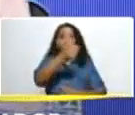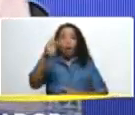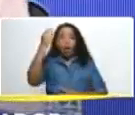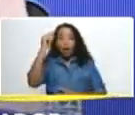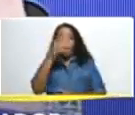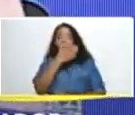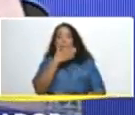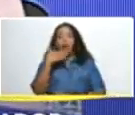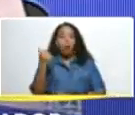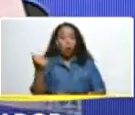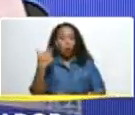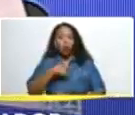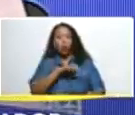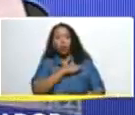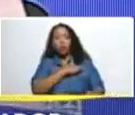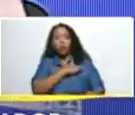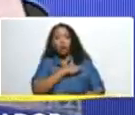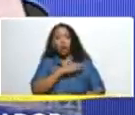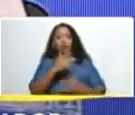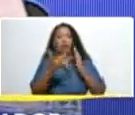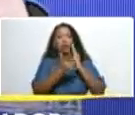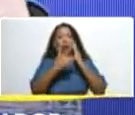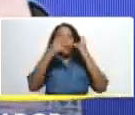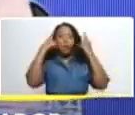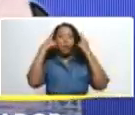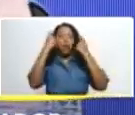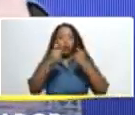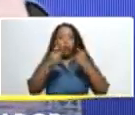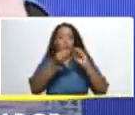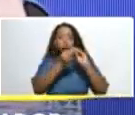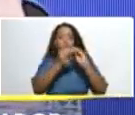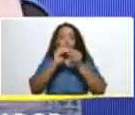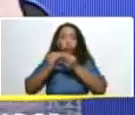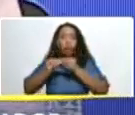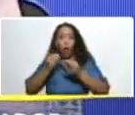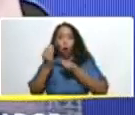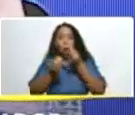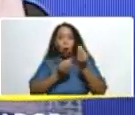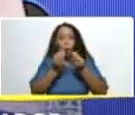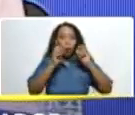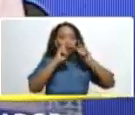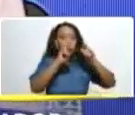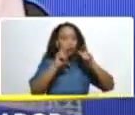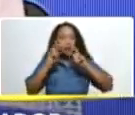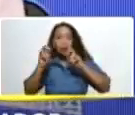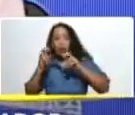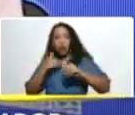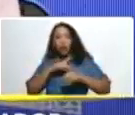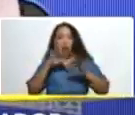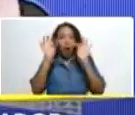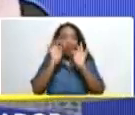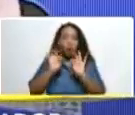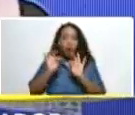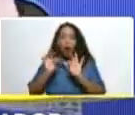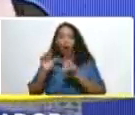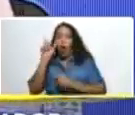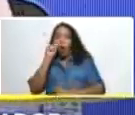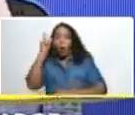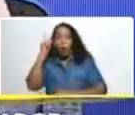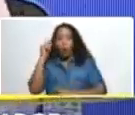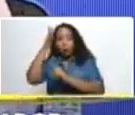mejorar nuestras técnicas de investigación en cuanto al sentido común, lo que le estamos enseñando al hombre, a la mujer,